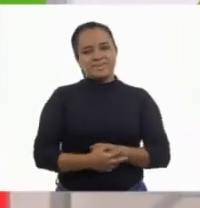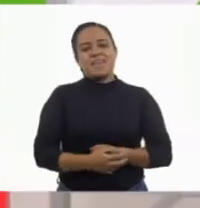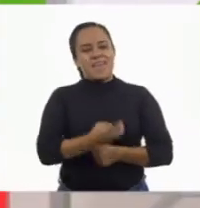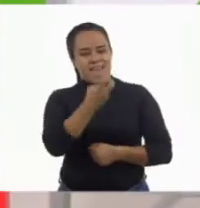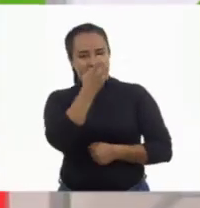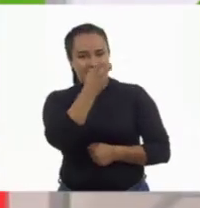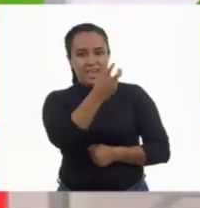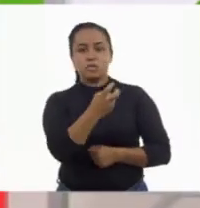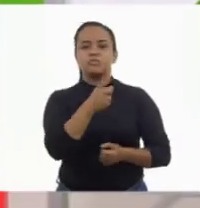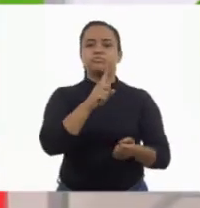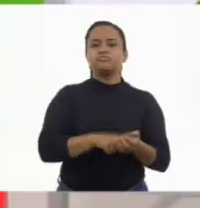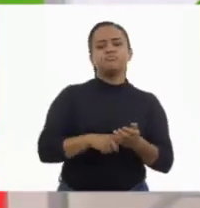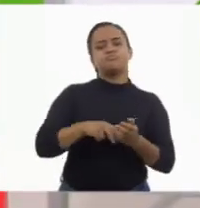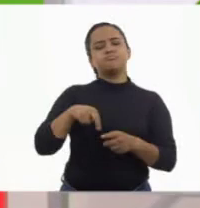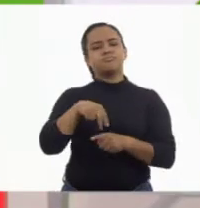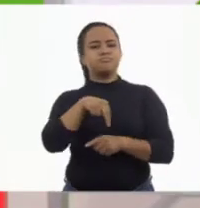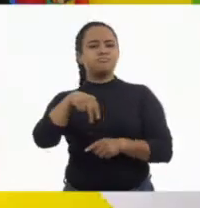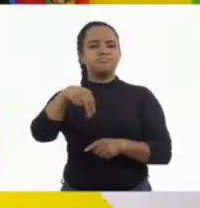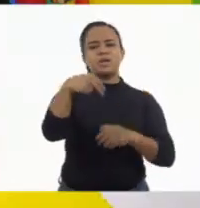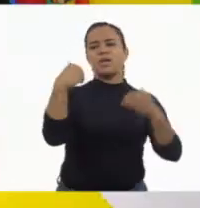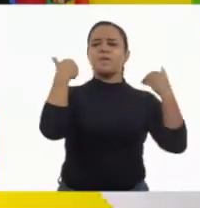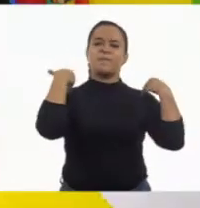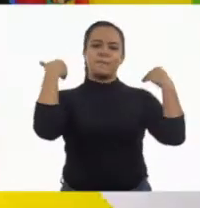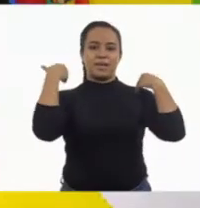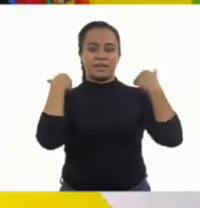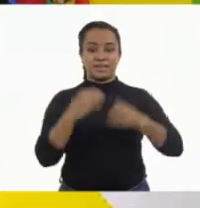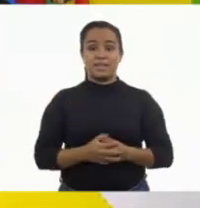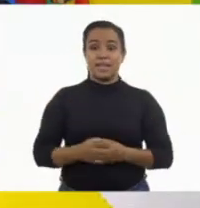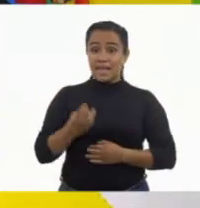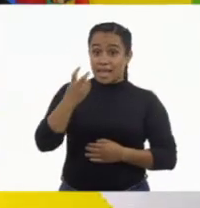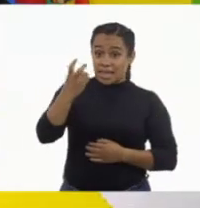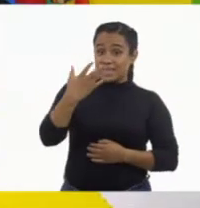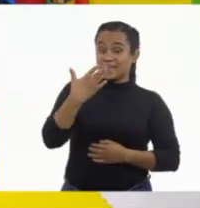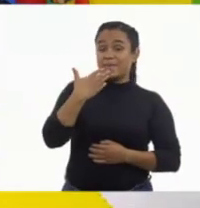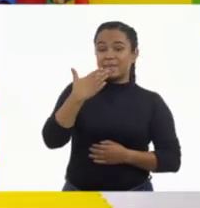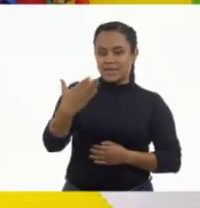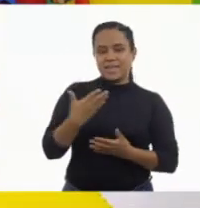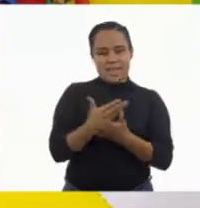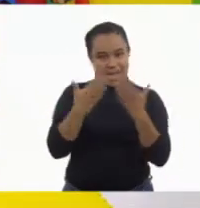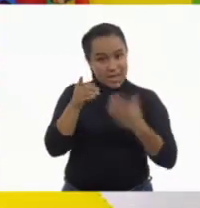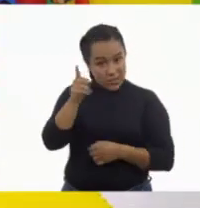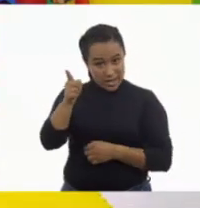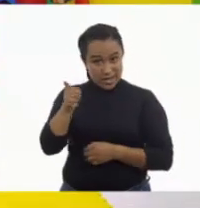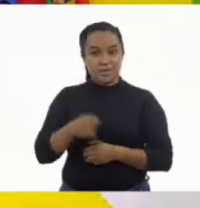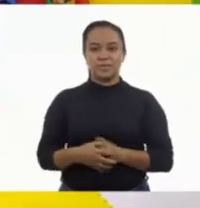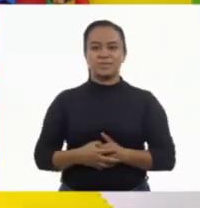¡Exacto! ¡Está dando un paseo! ¡Así es! ¡Muy bien, Sohar! ¡Es tu turno!